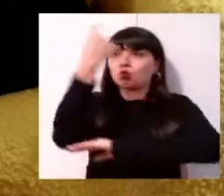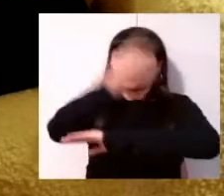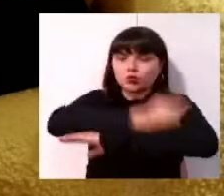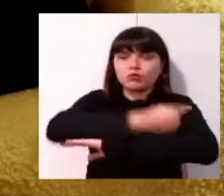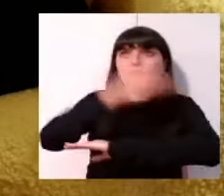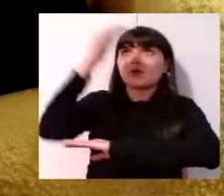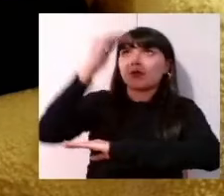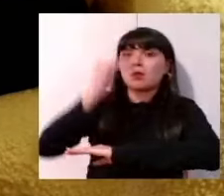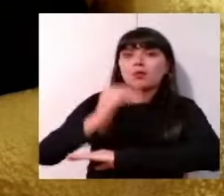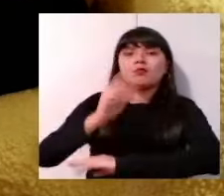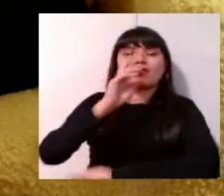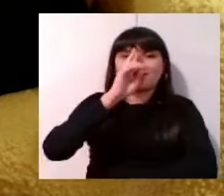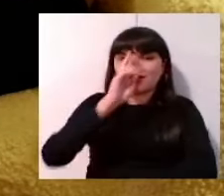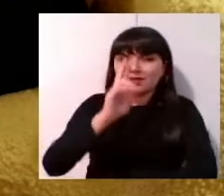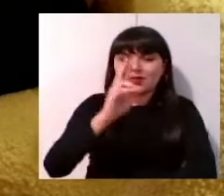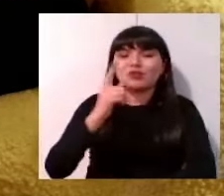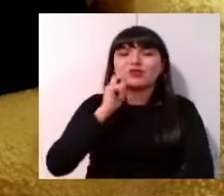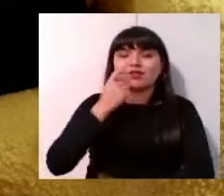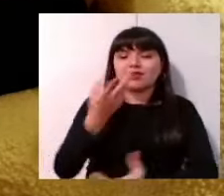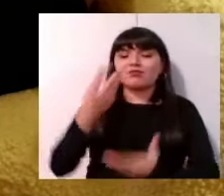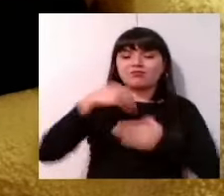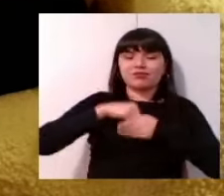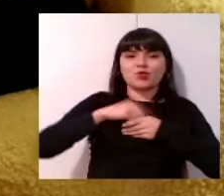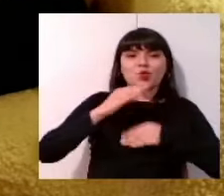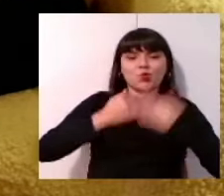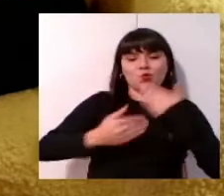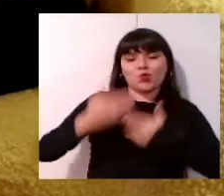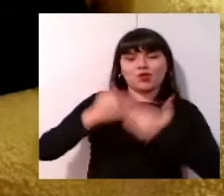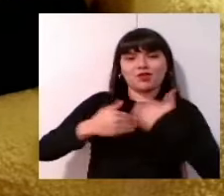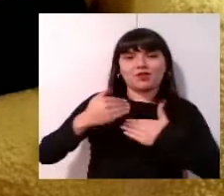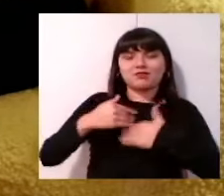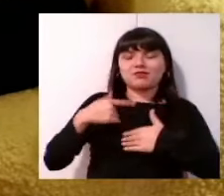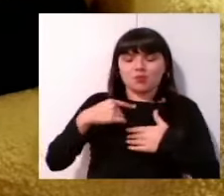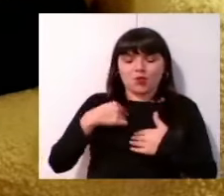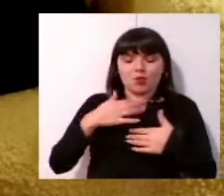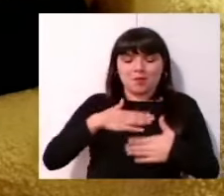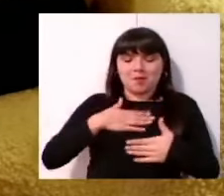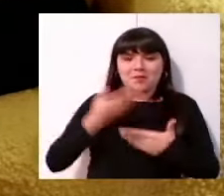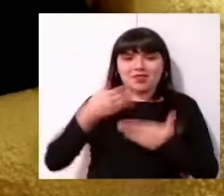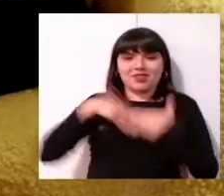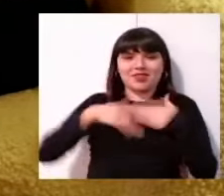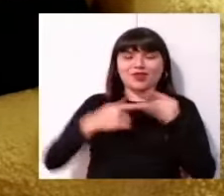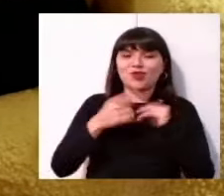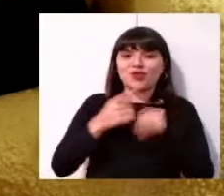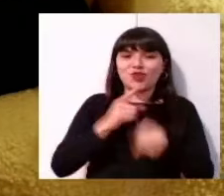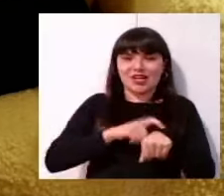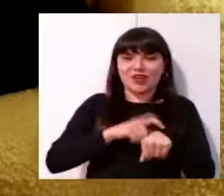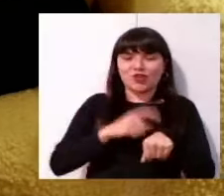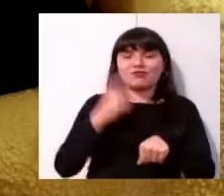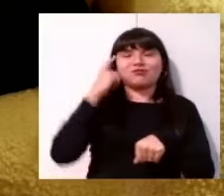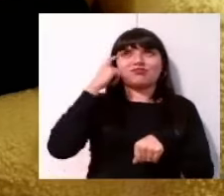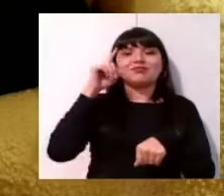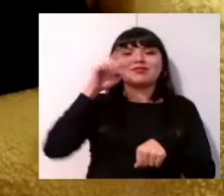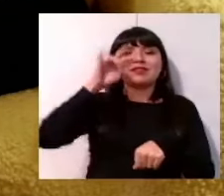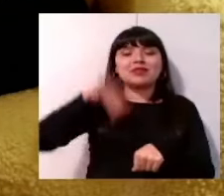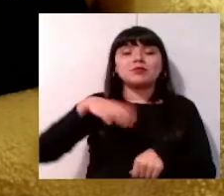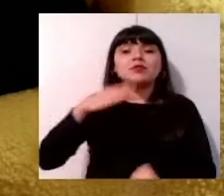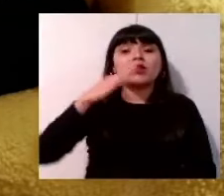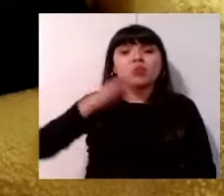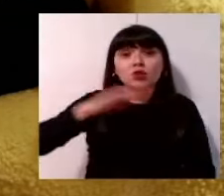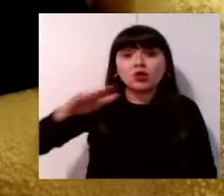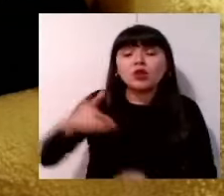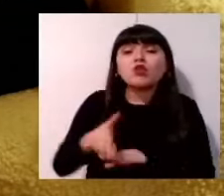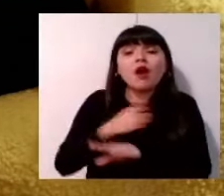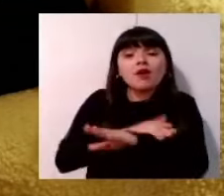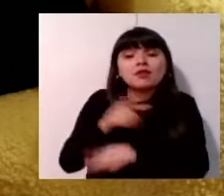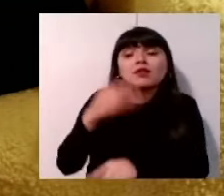reloj interno que tiene que ver con el sueño y otras funciones corporales. Las rutinas de los niños, que ellos sepan, que sean predecibles,